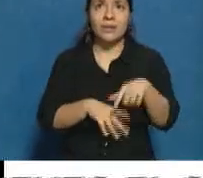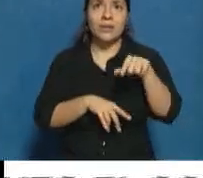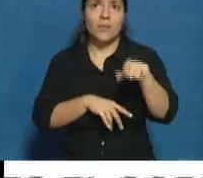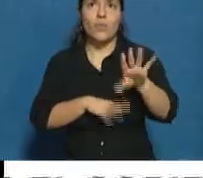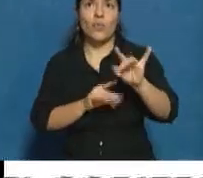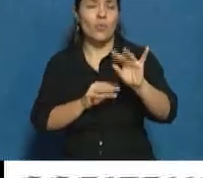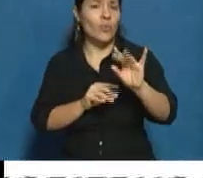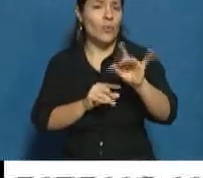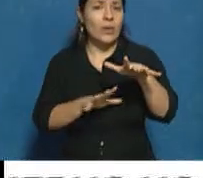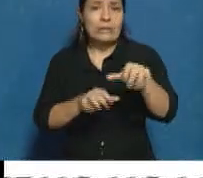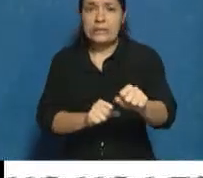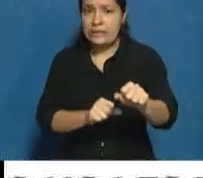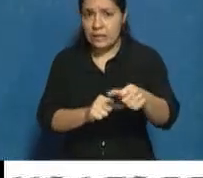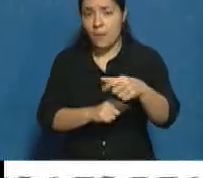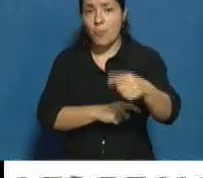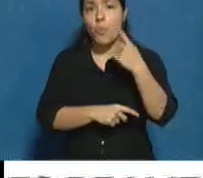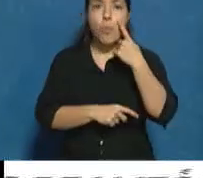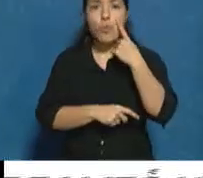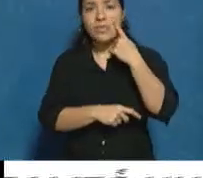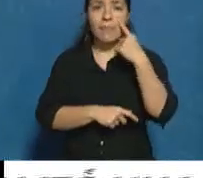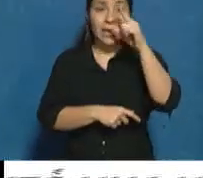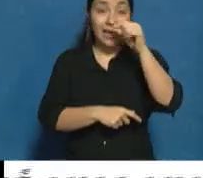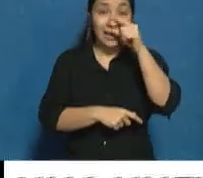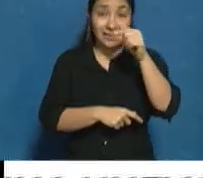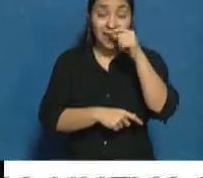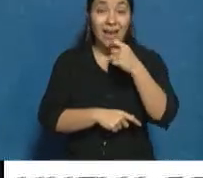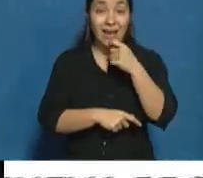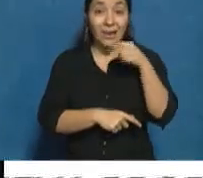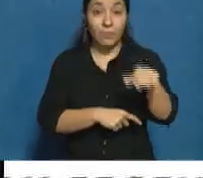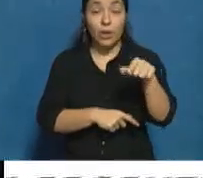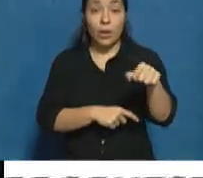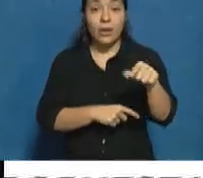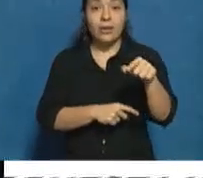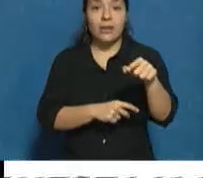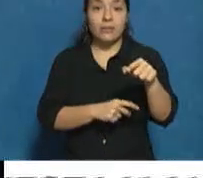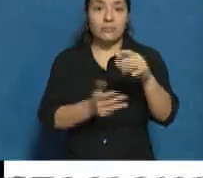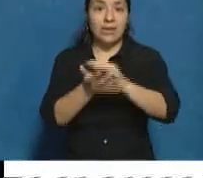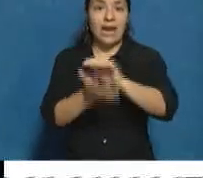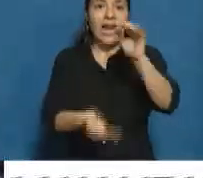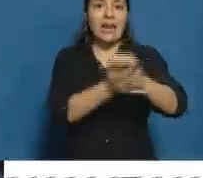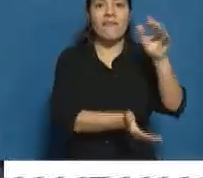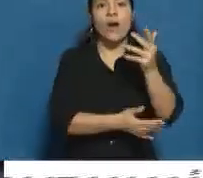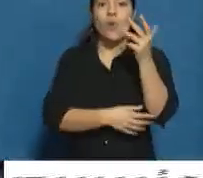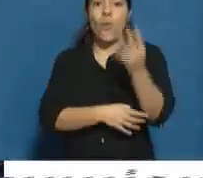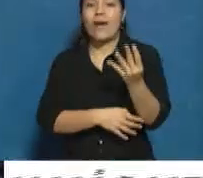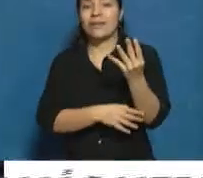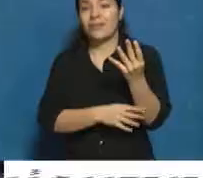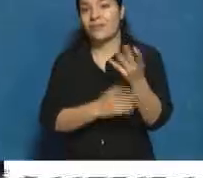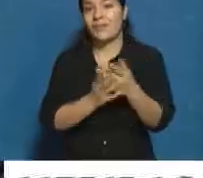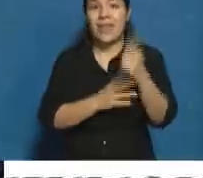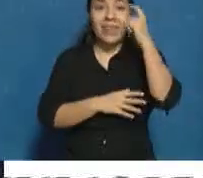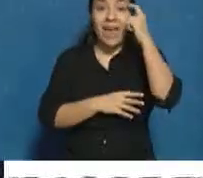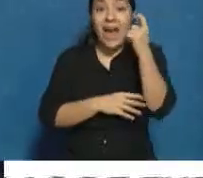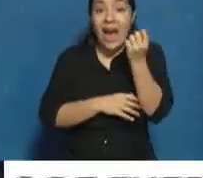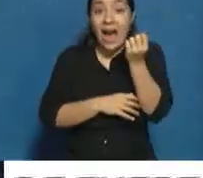no la encontrás. Y en la municipalidad de Las Heras, por ejemplo, traen garrafa social y llevan 4 garrafas, están en la mañana después de las 10 y